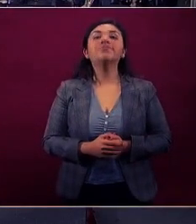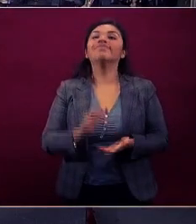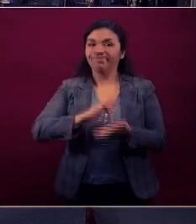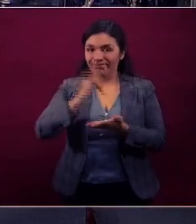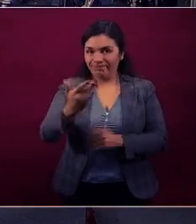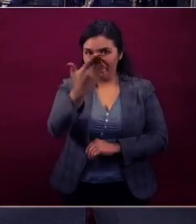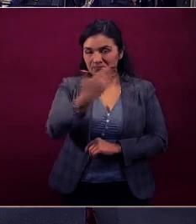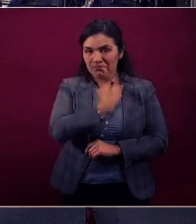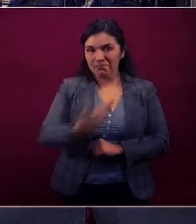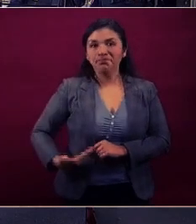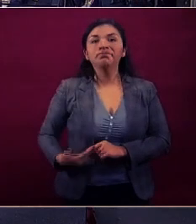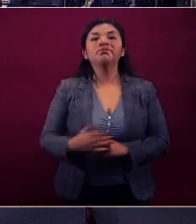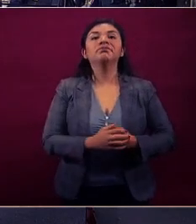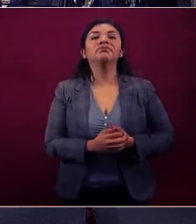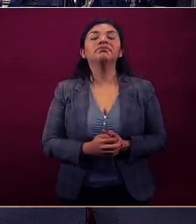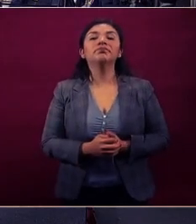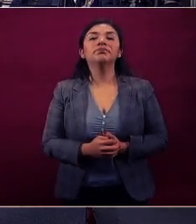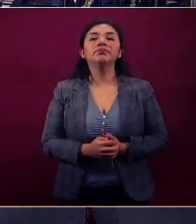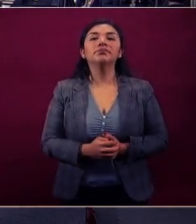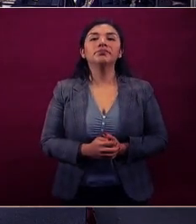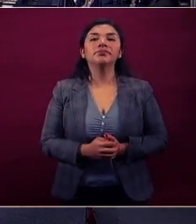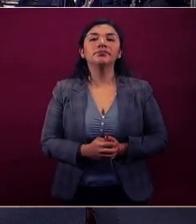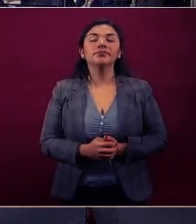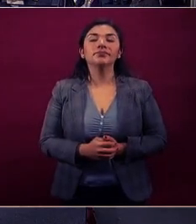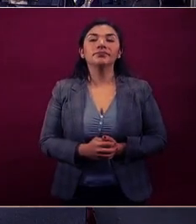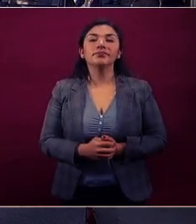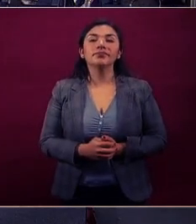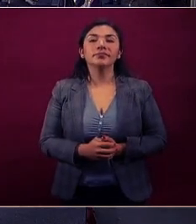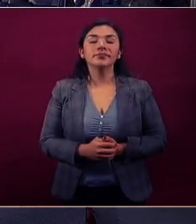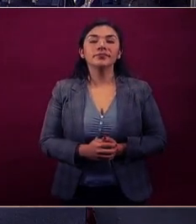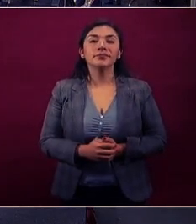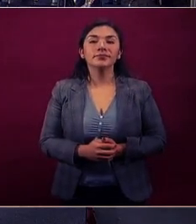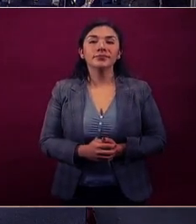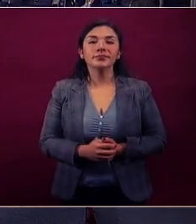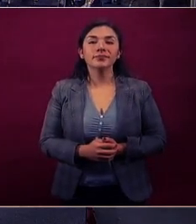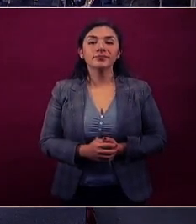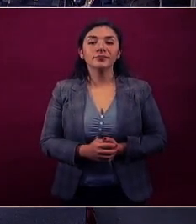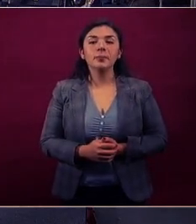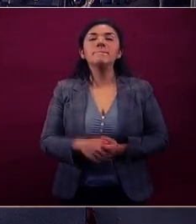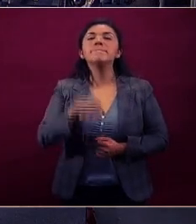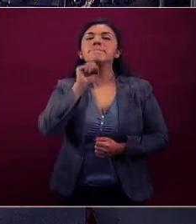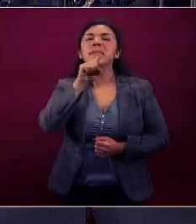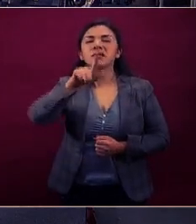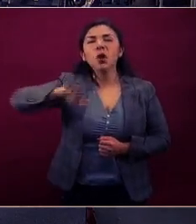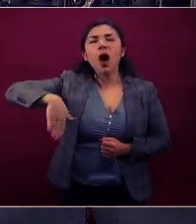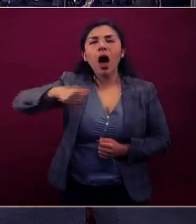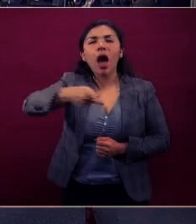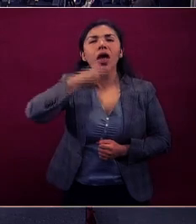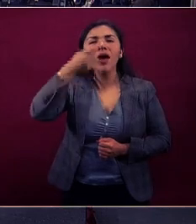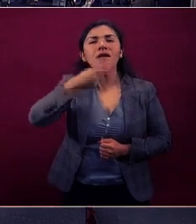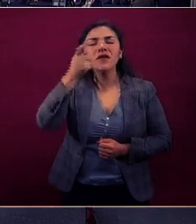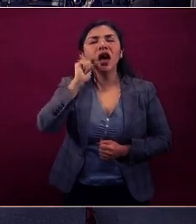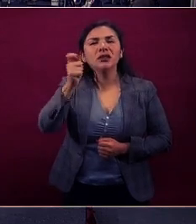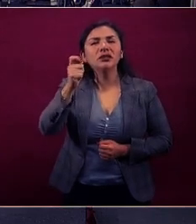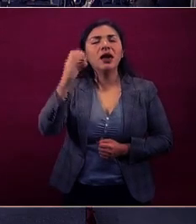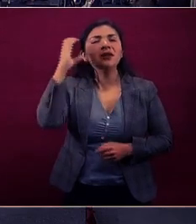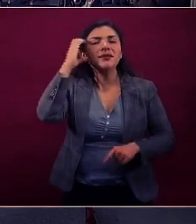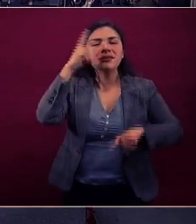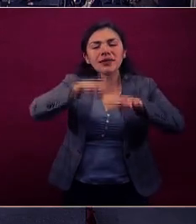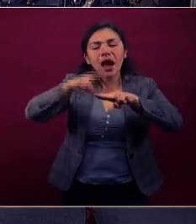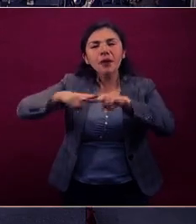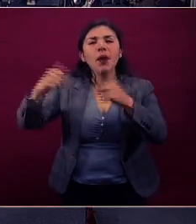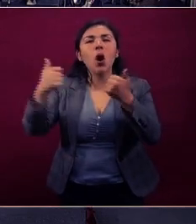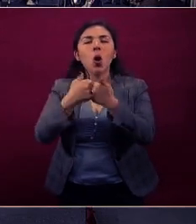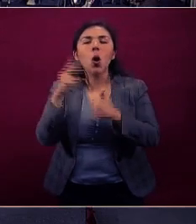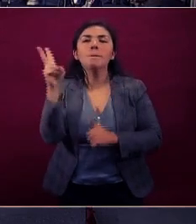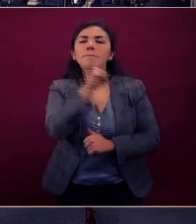Gracias, presidente. Justamente sobre lo que mencionaba usted de las camas disponibles para con ventiladores